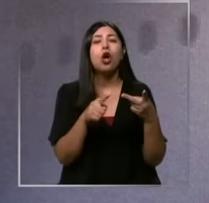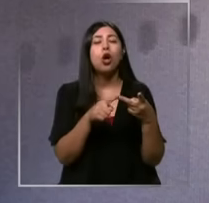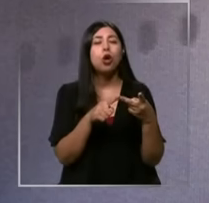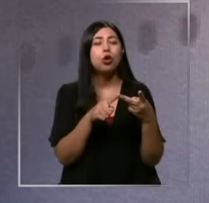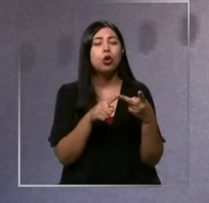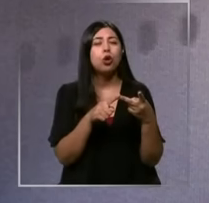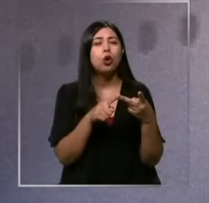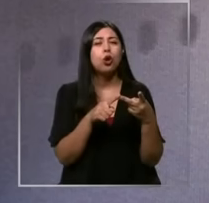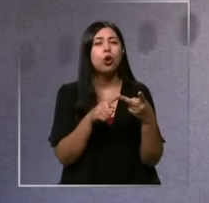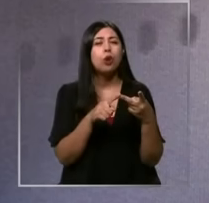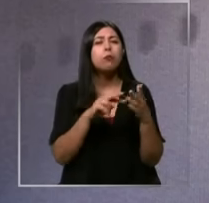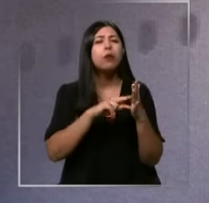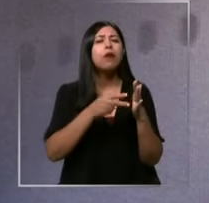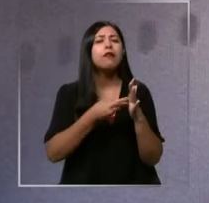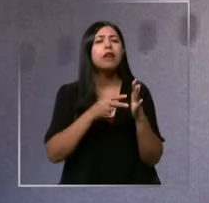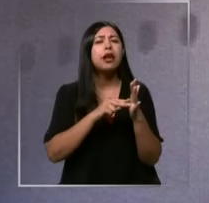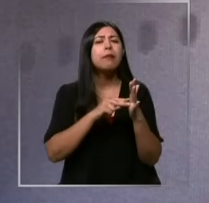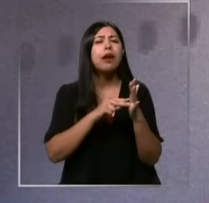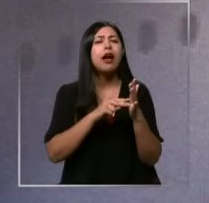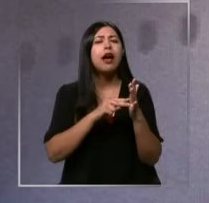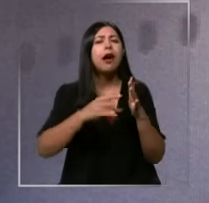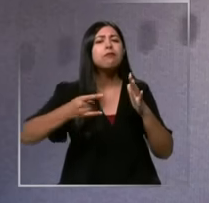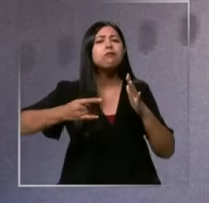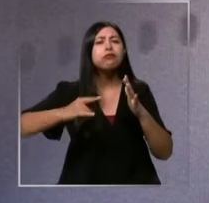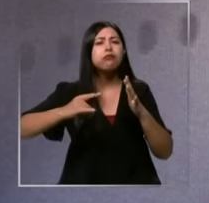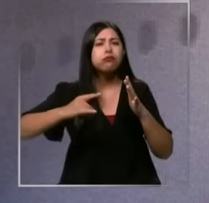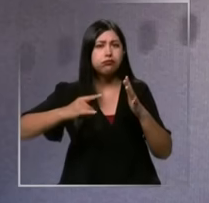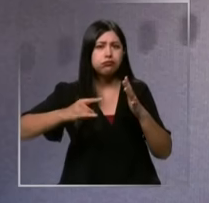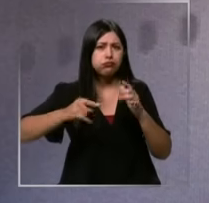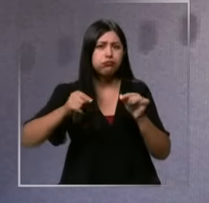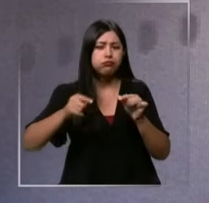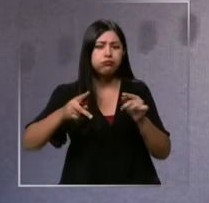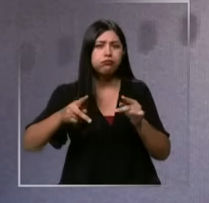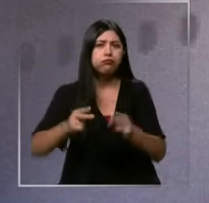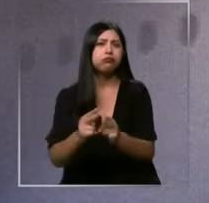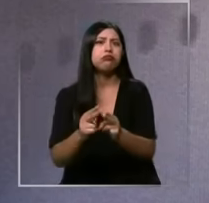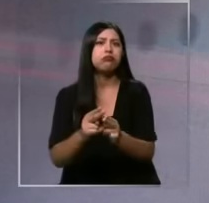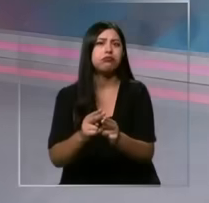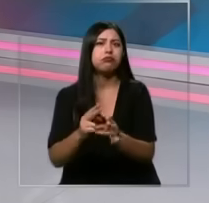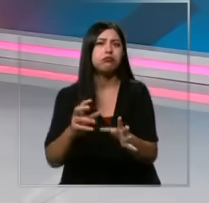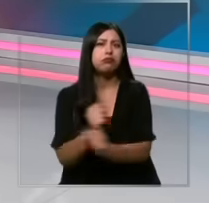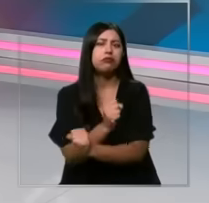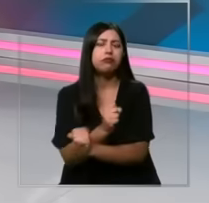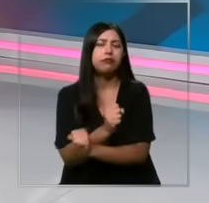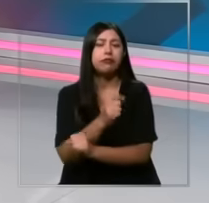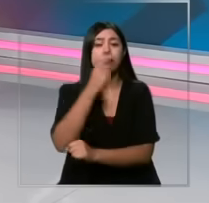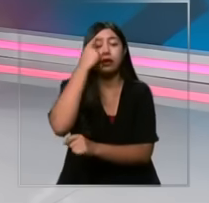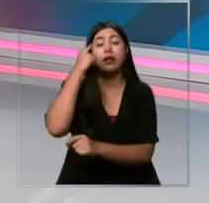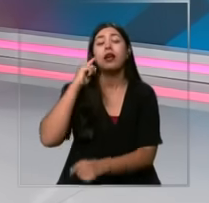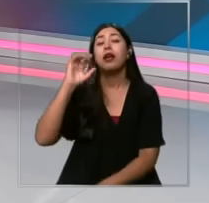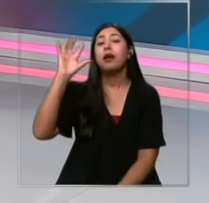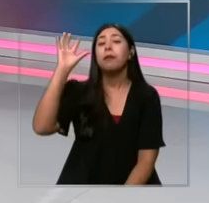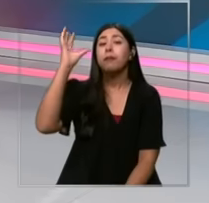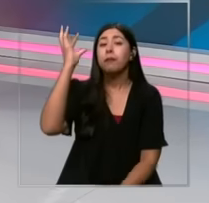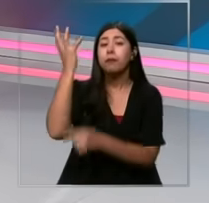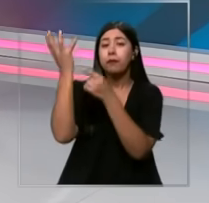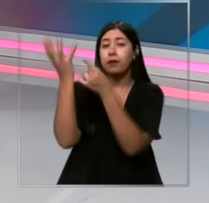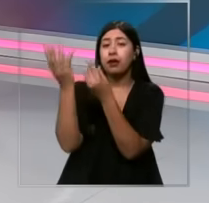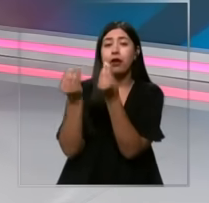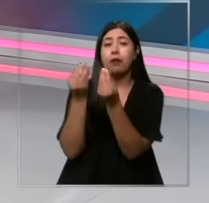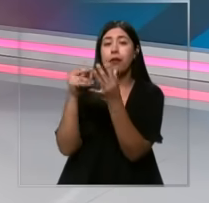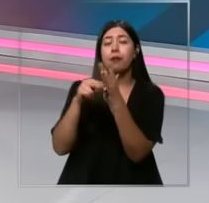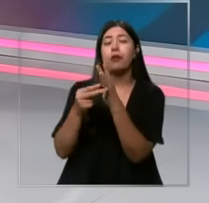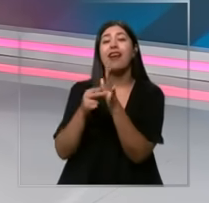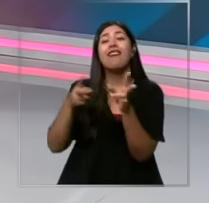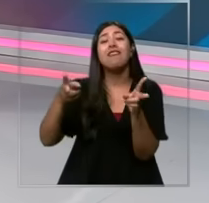falla, digamos, instantánea. En el caso del problema climático, lo que puede ocurrir es que el viento cambie de dirección. Hay